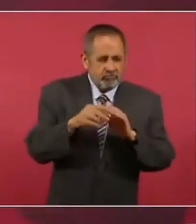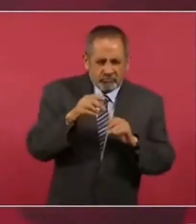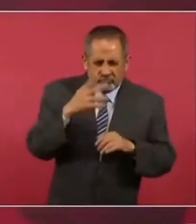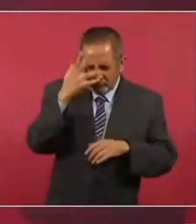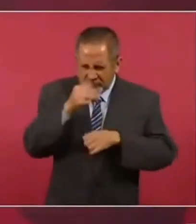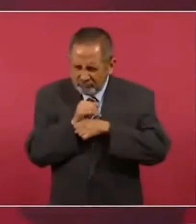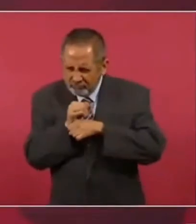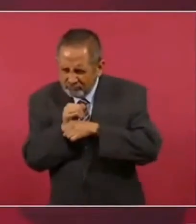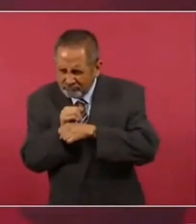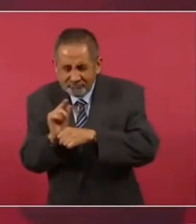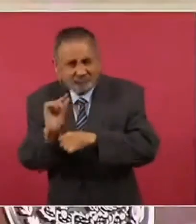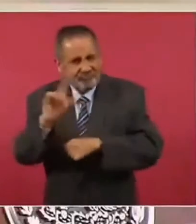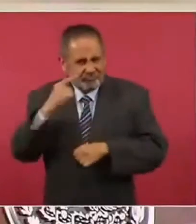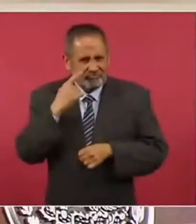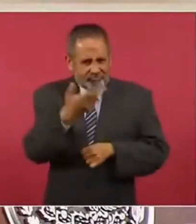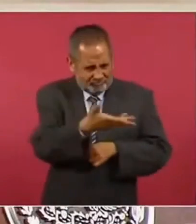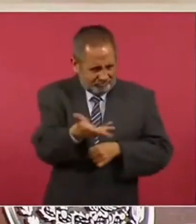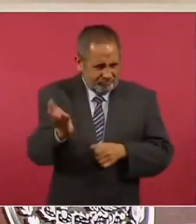profesionales